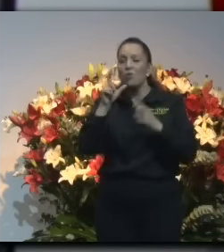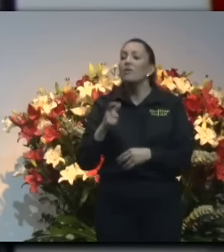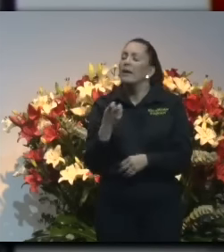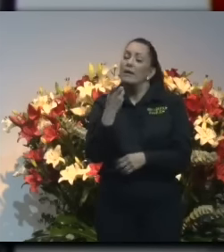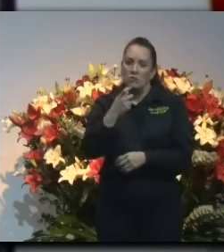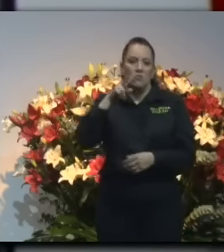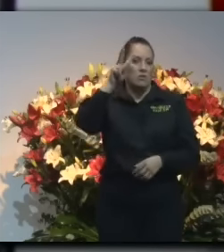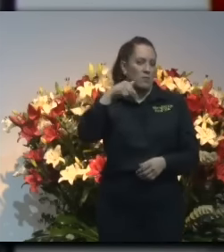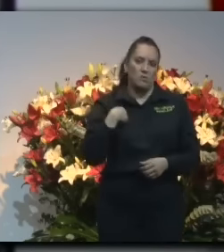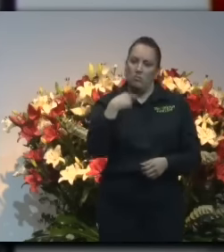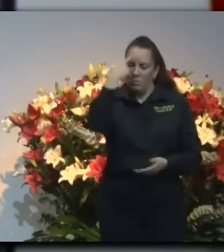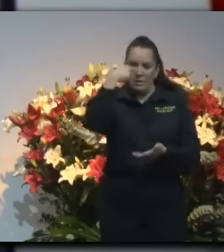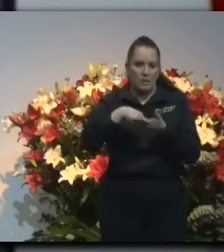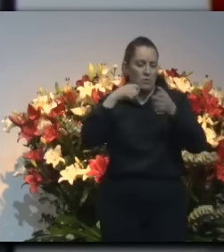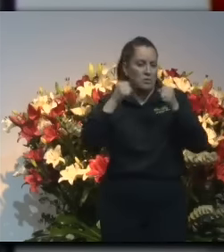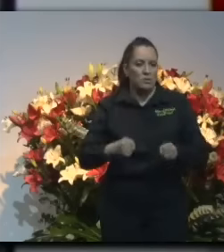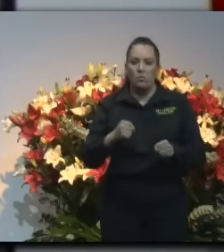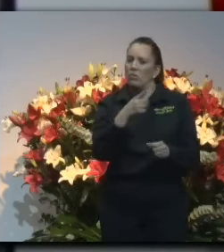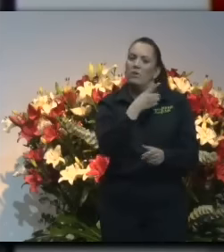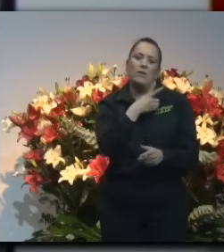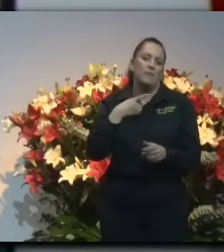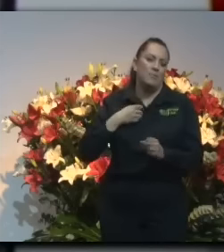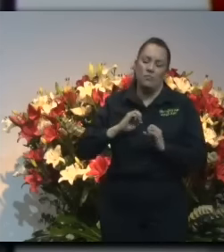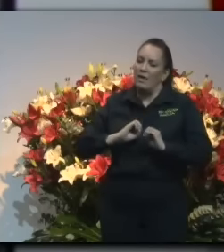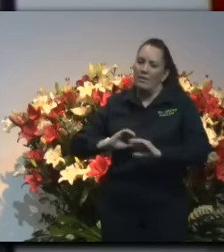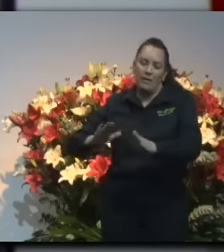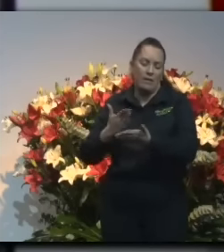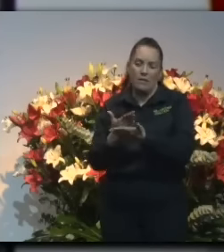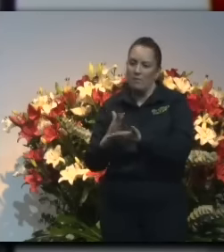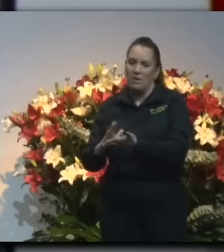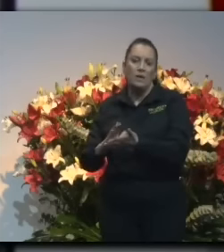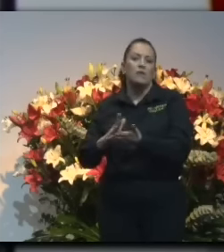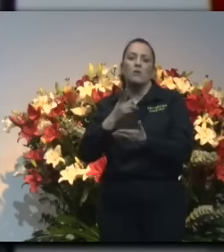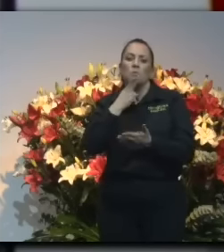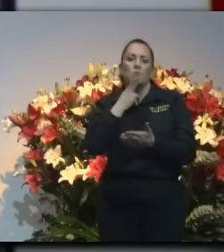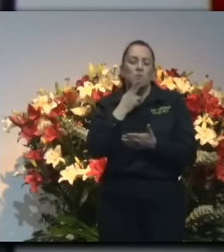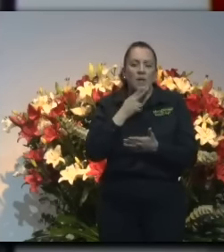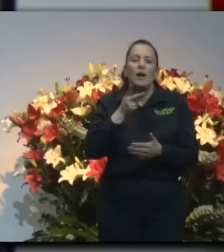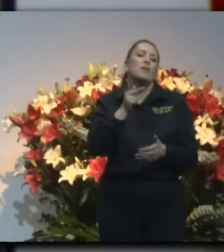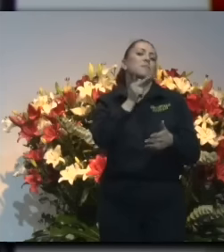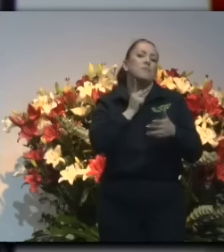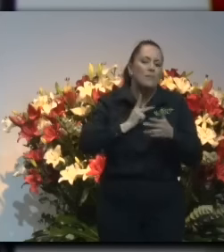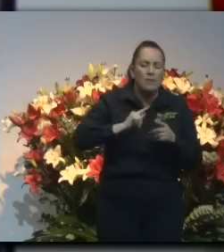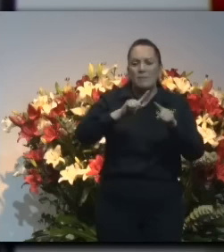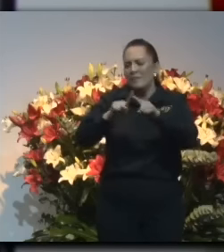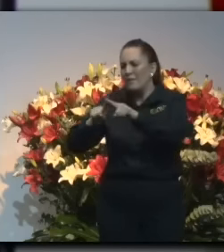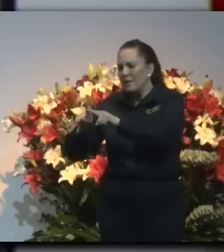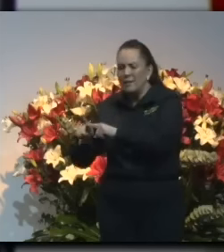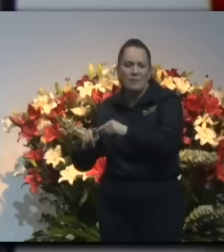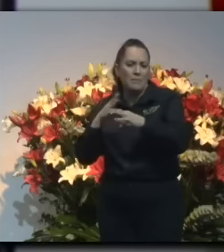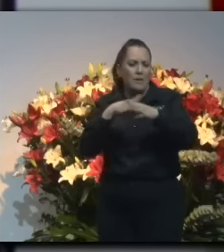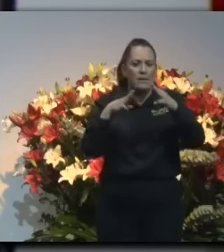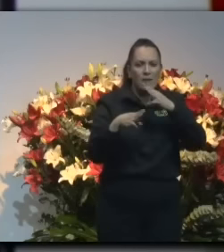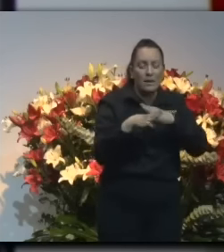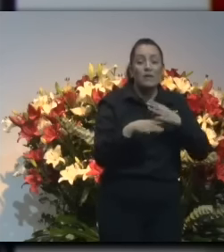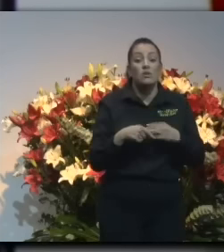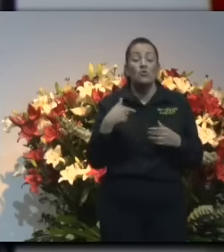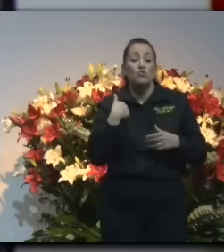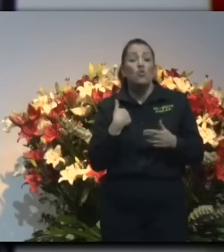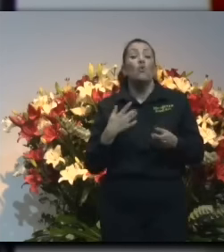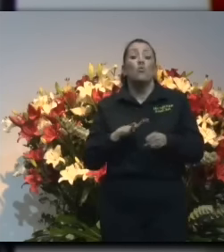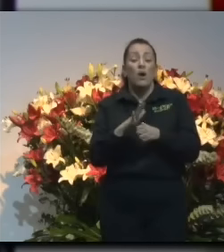que dejar la adicción a los combustibles fósiles. Yo soy en general ciclista, me movía